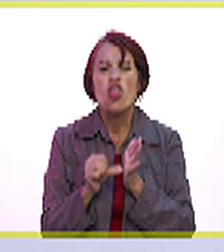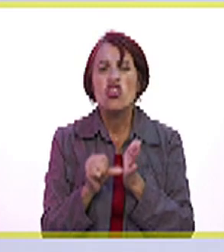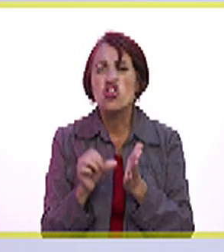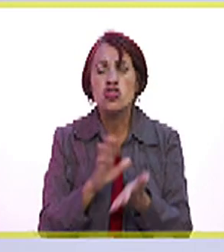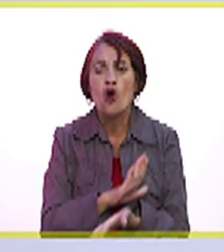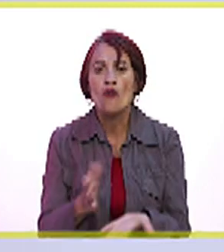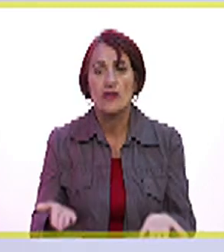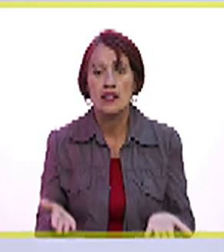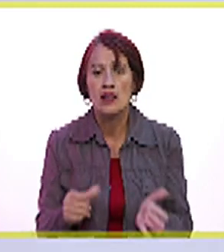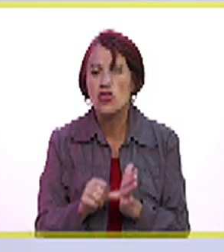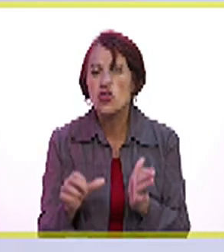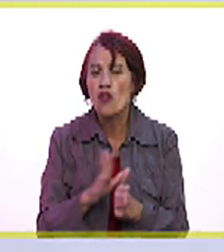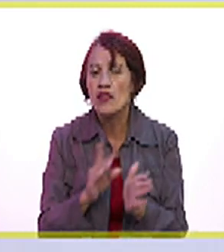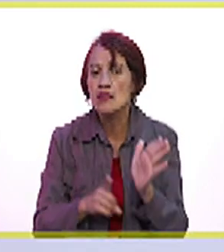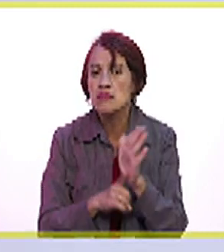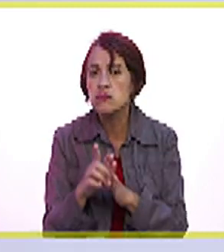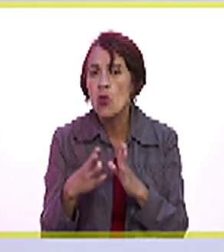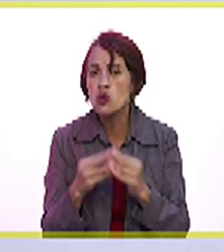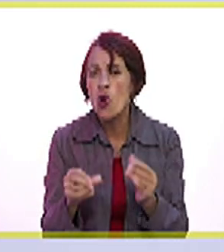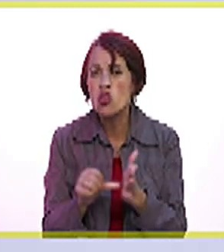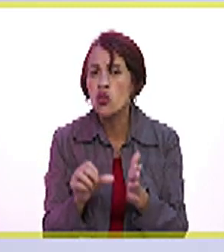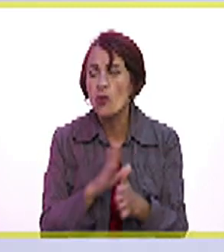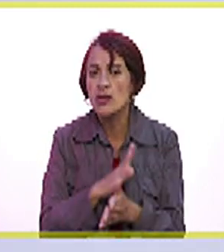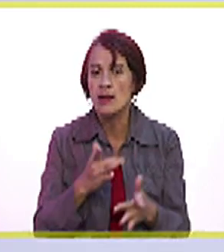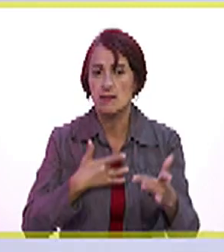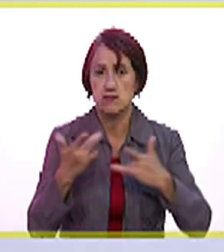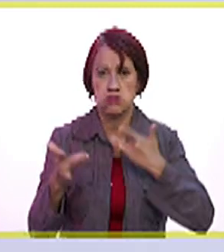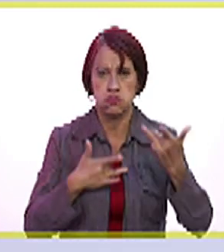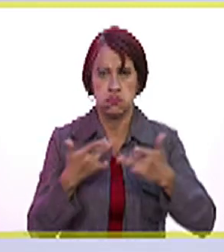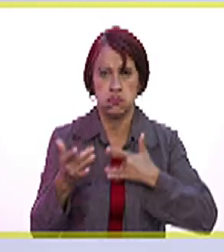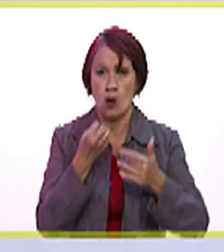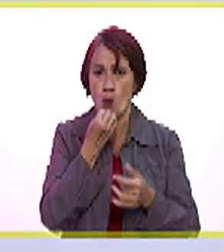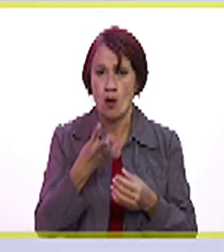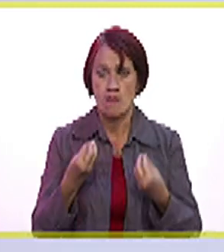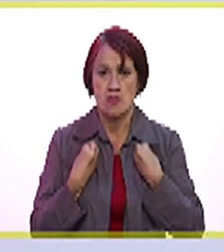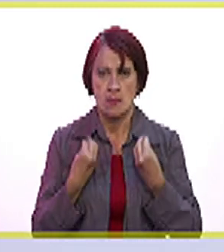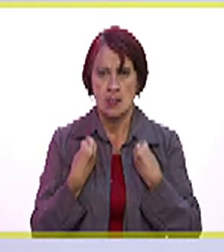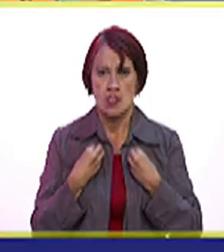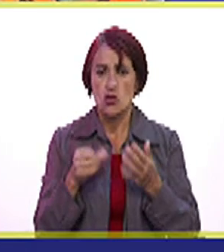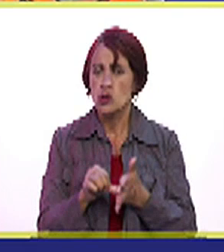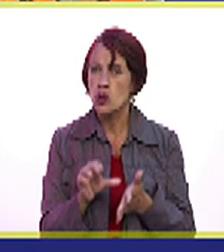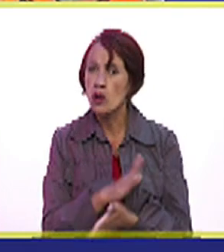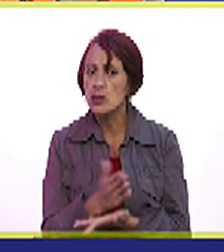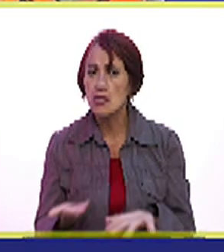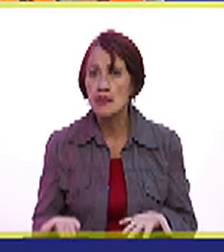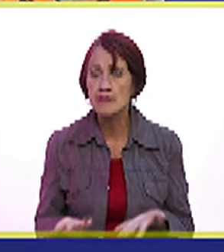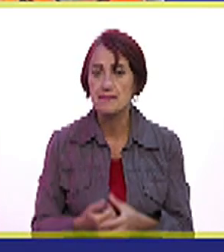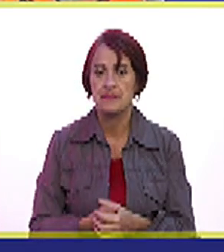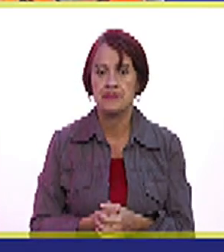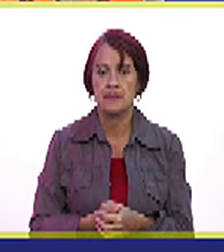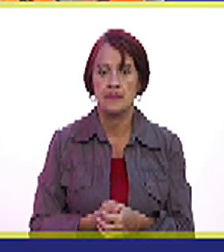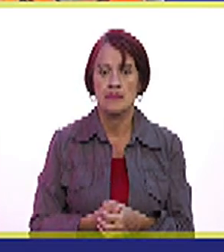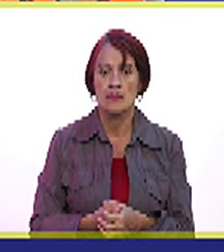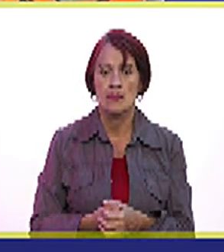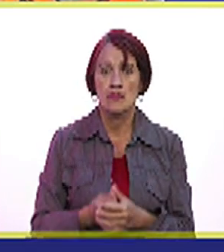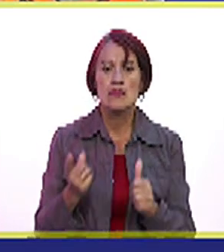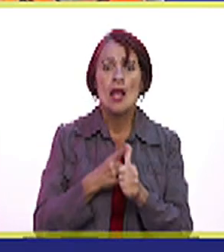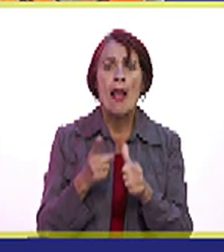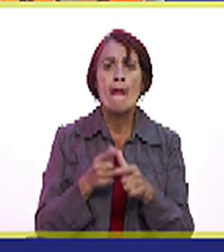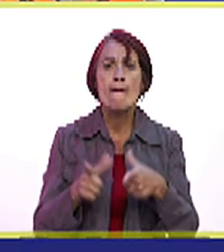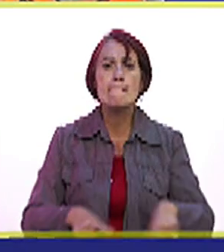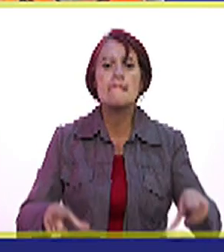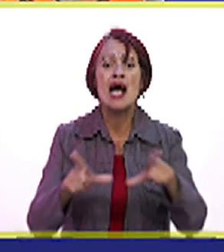¿Dónde se va a desarrollar este Plan Nacional de Recreación para el Buen Vivir? Se va a desarrollar en los principales